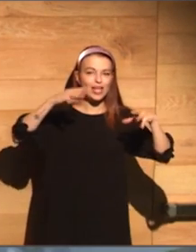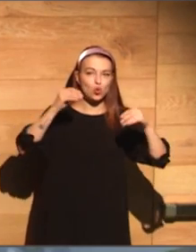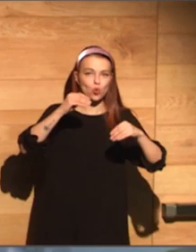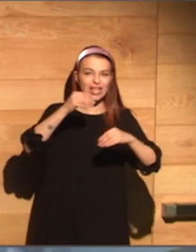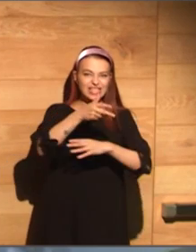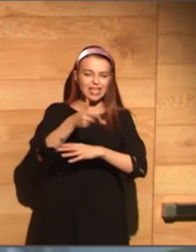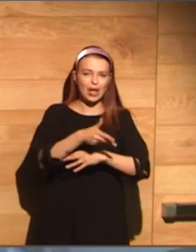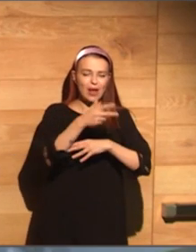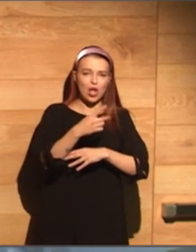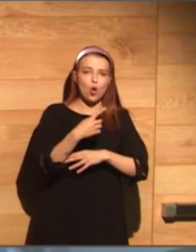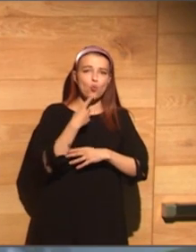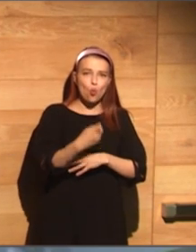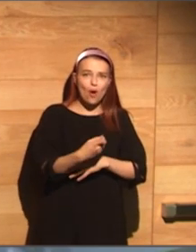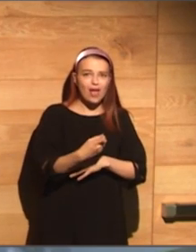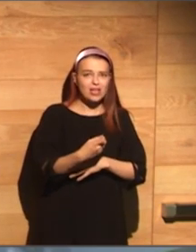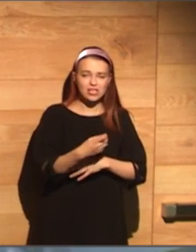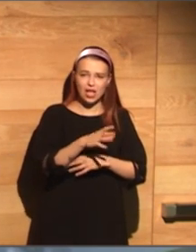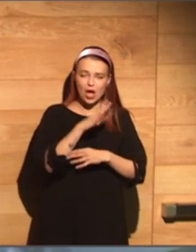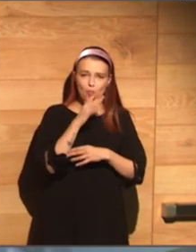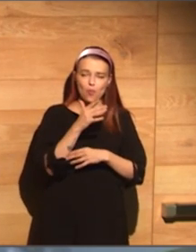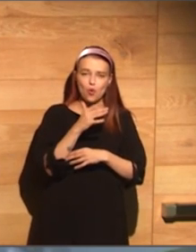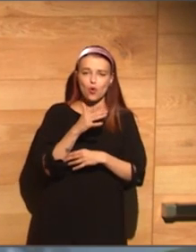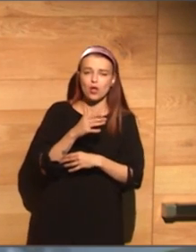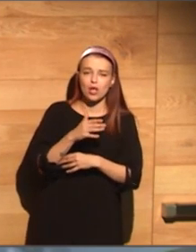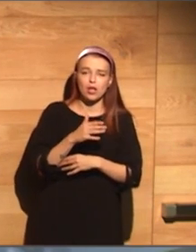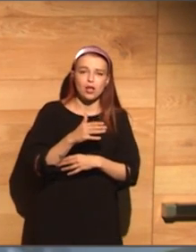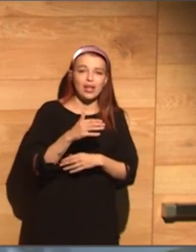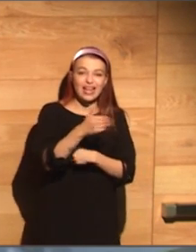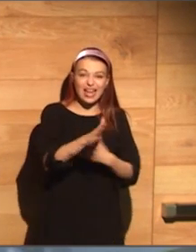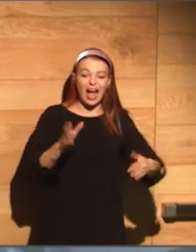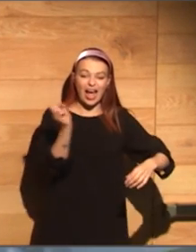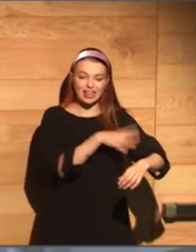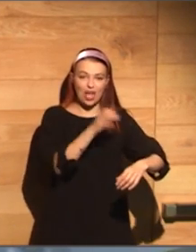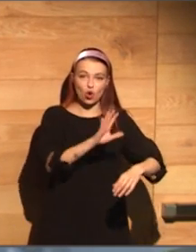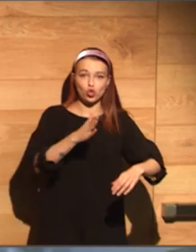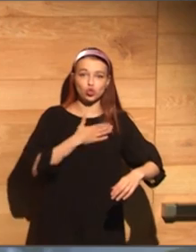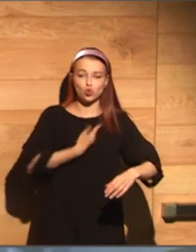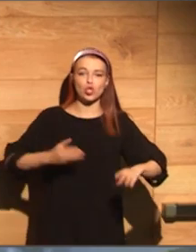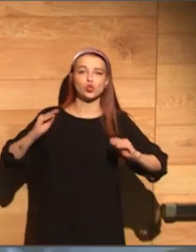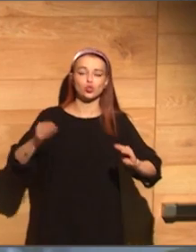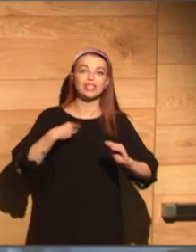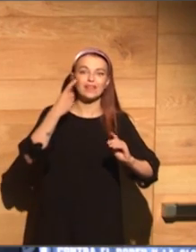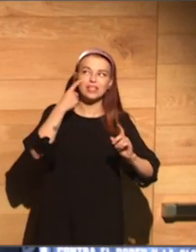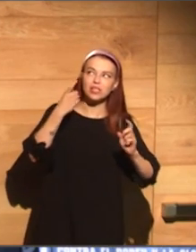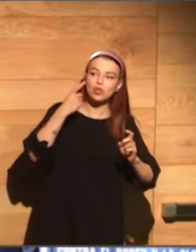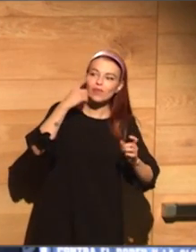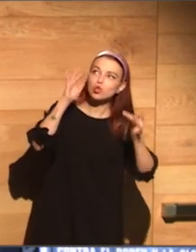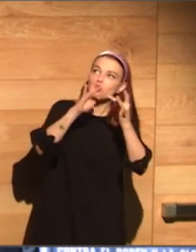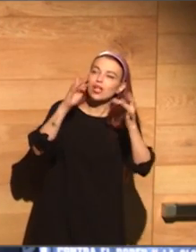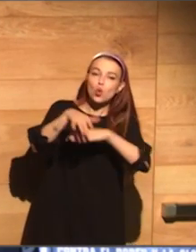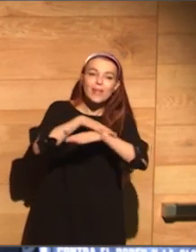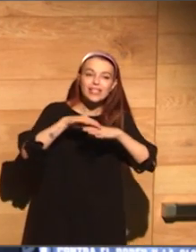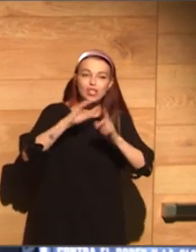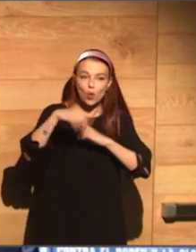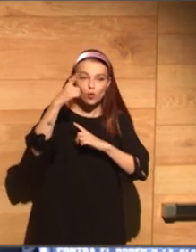y no lo cedía bajo ningún concepto. Y él trataba de tirar de enchufes cada vez más arriba del Ministerio de Cultura, y